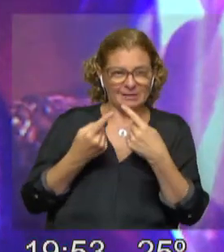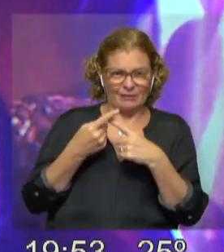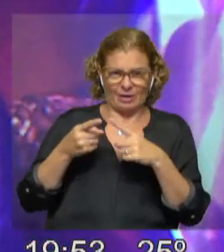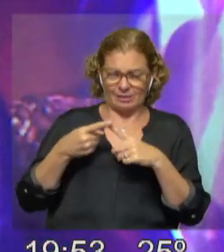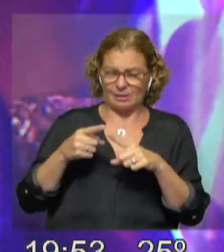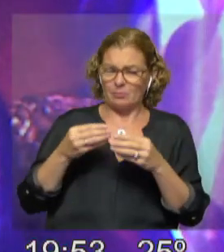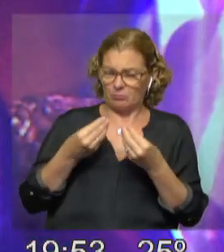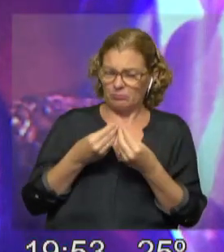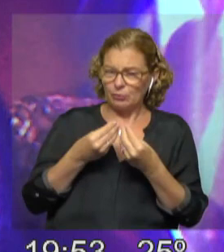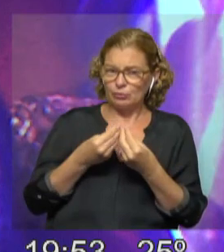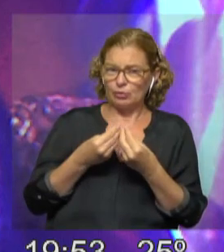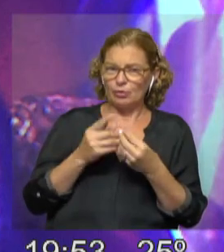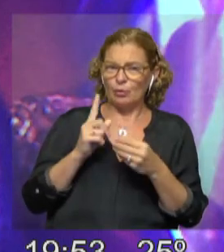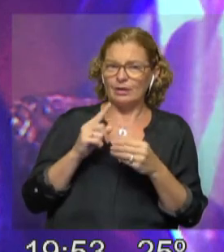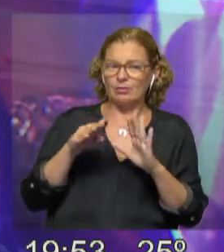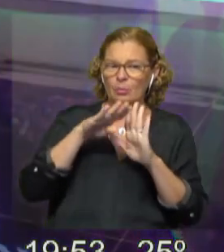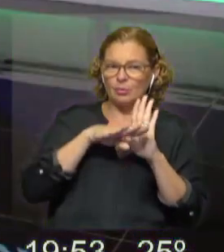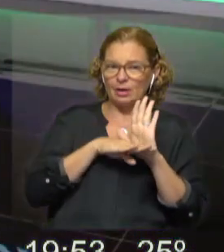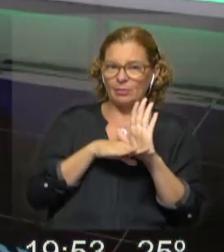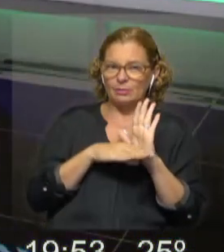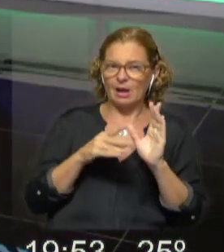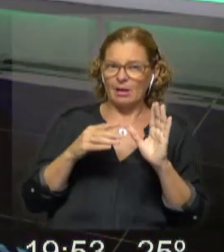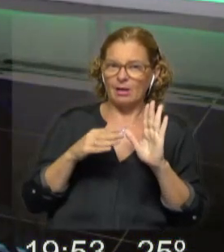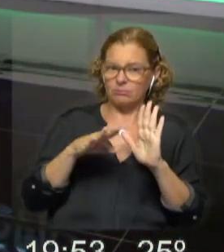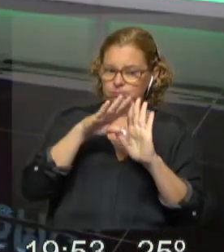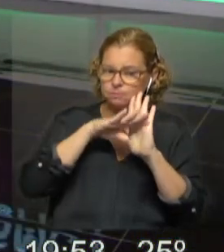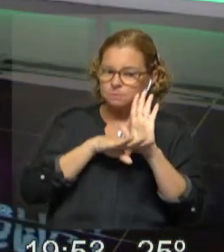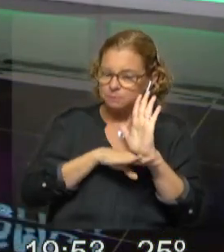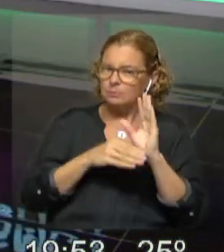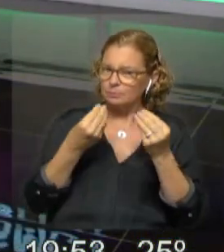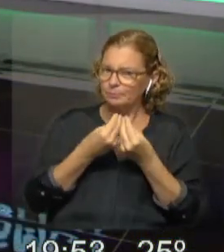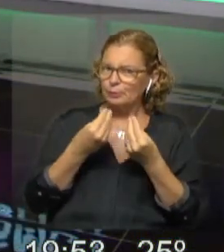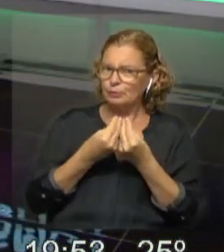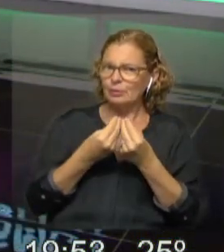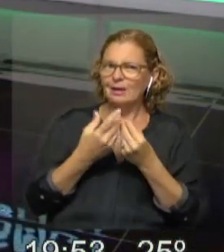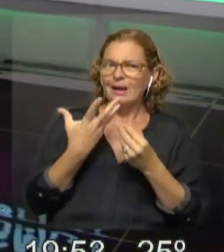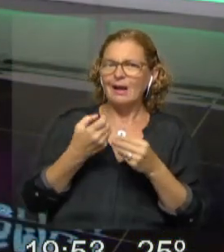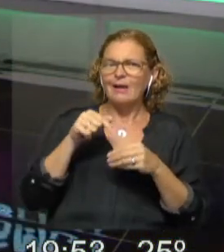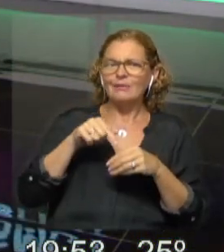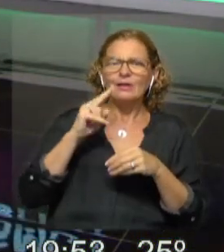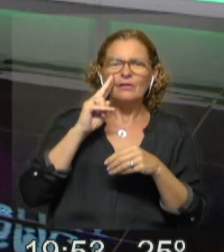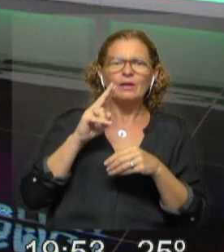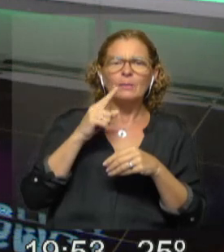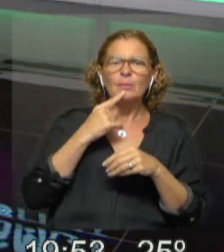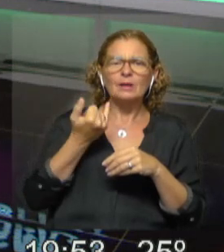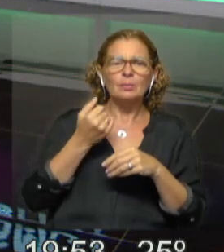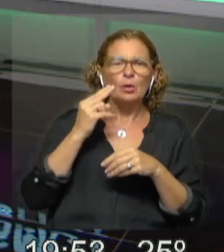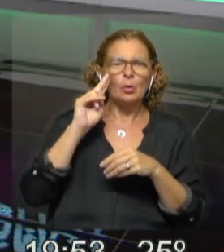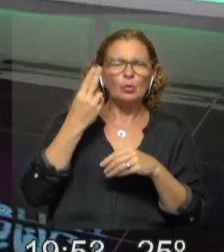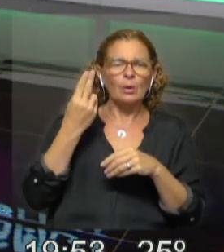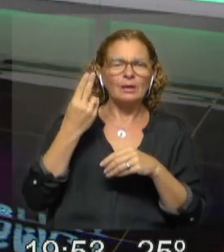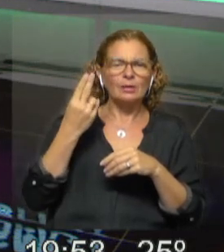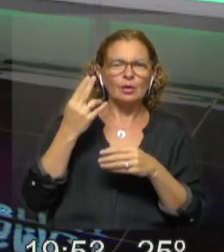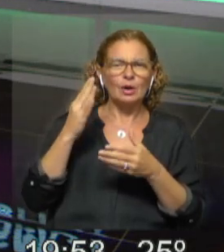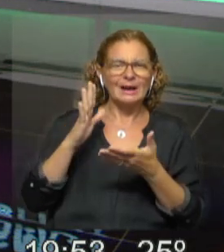en realidad. No es una agenda acotada, es una agenda bastante grande. Tiene que ver aquí en nuestro país, por ejemplo, con el rescate